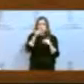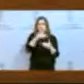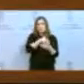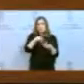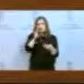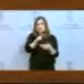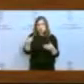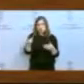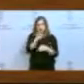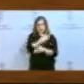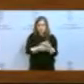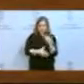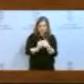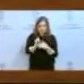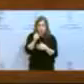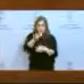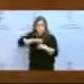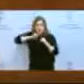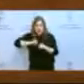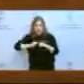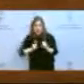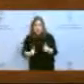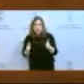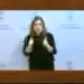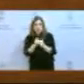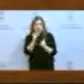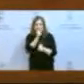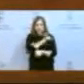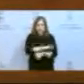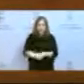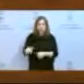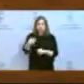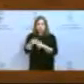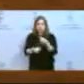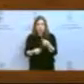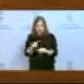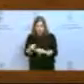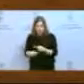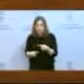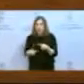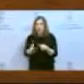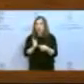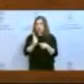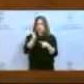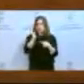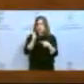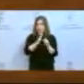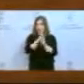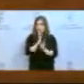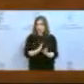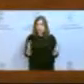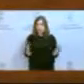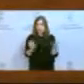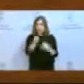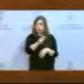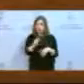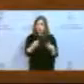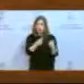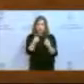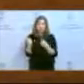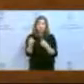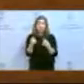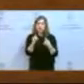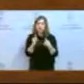de discapacitados, de dependientes, de niños, de familias, en definitiva, de personas que tienen necesidades